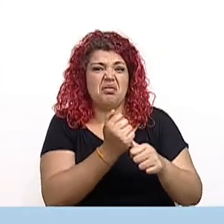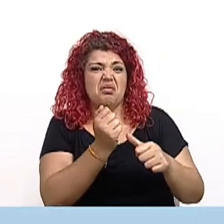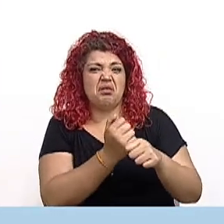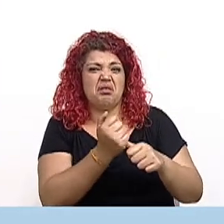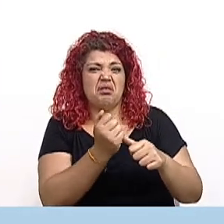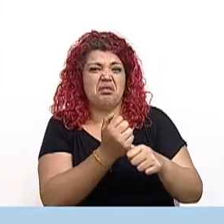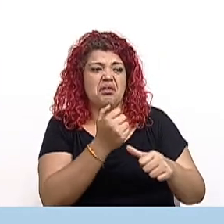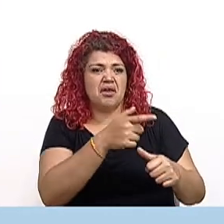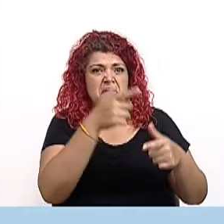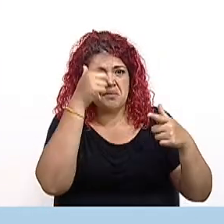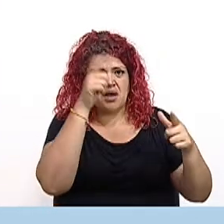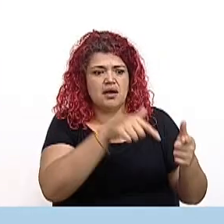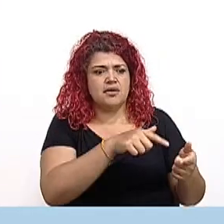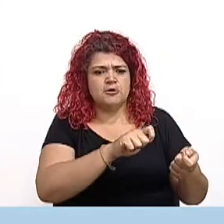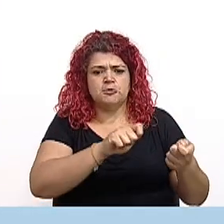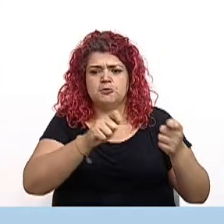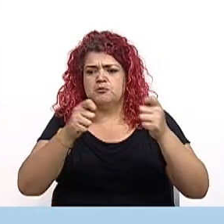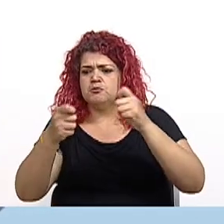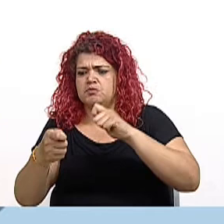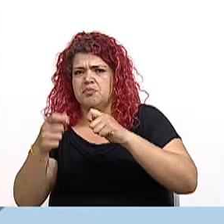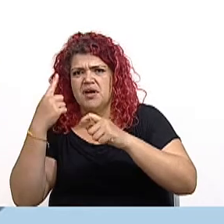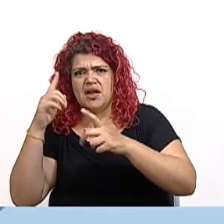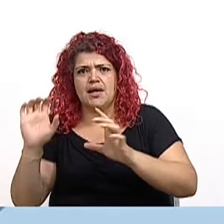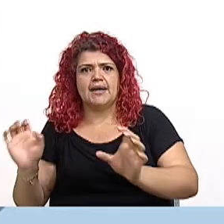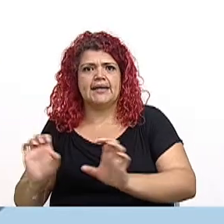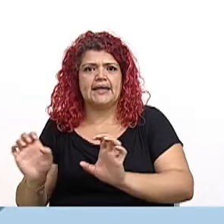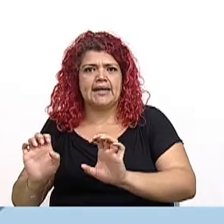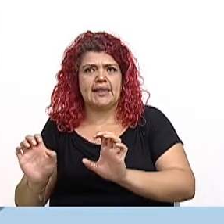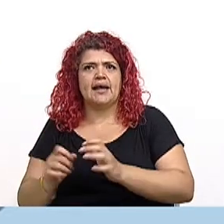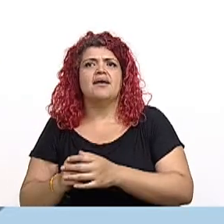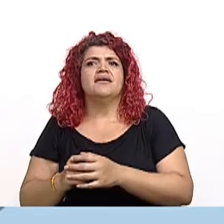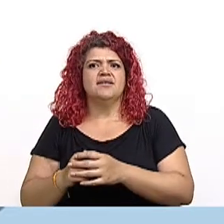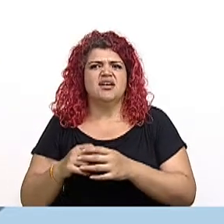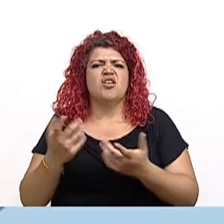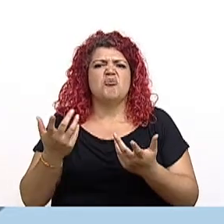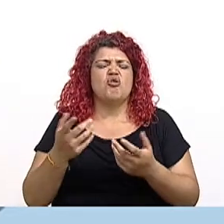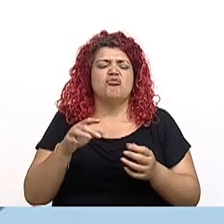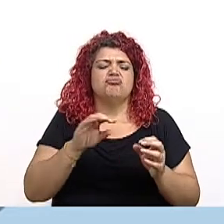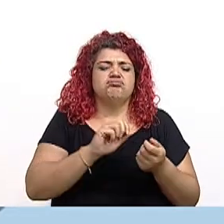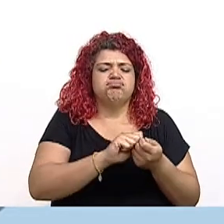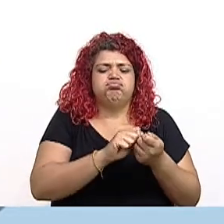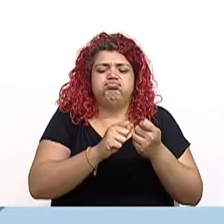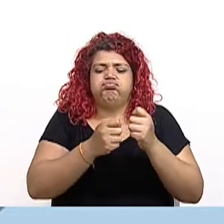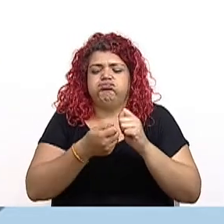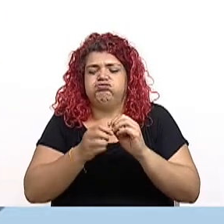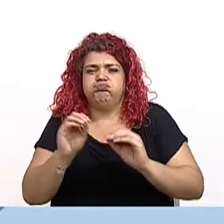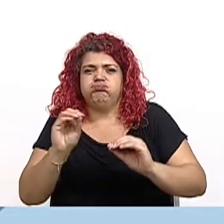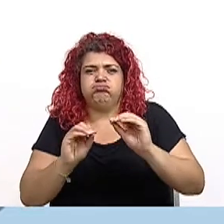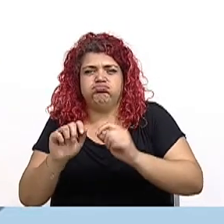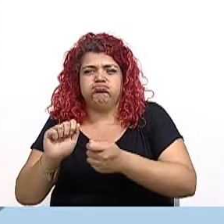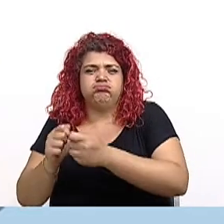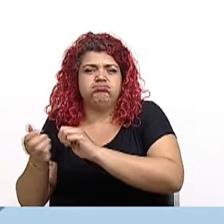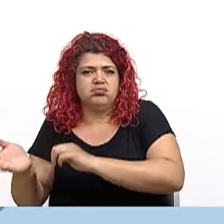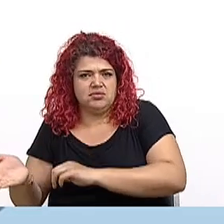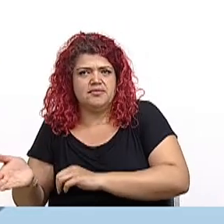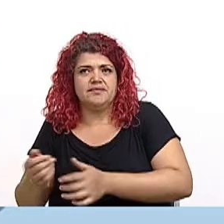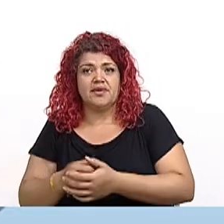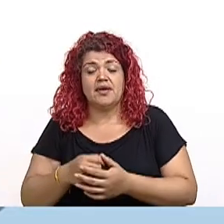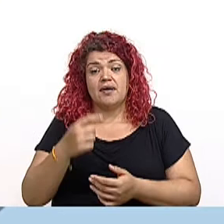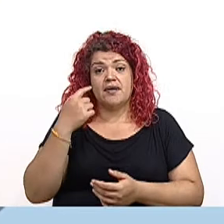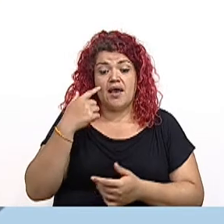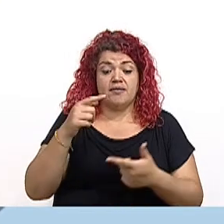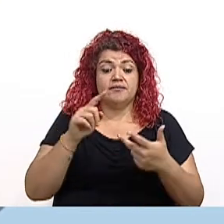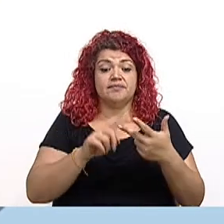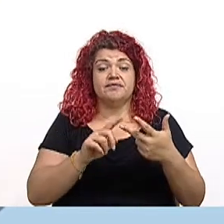metano y convertirlos en una fuente de energía a través de biodigestores. El recurso hídrico es el tercer